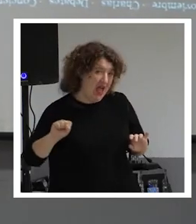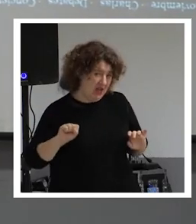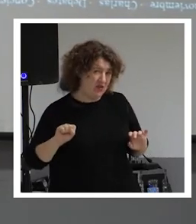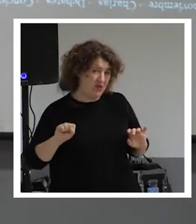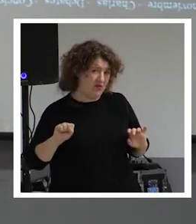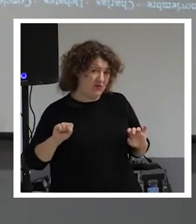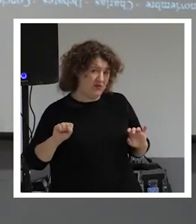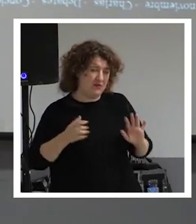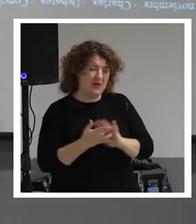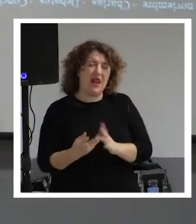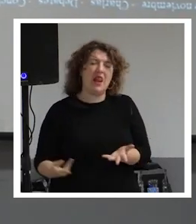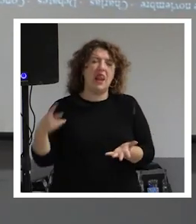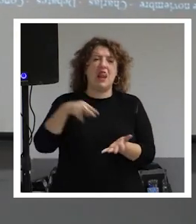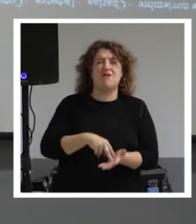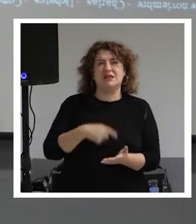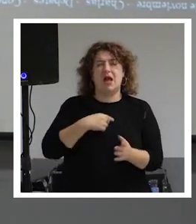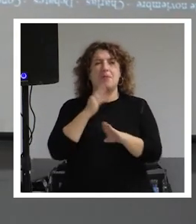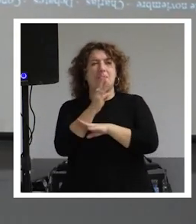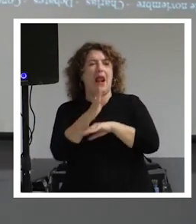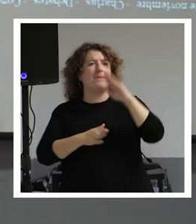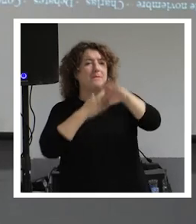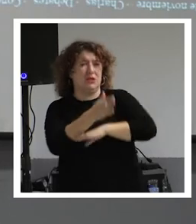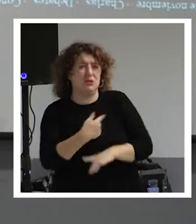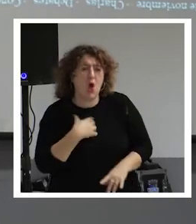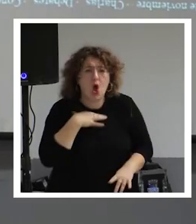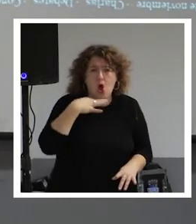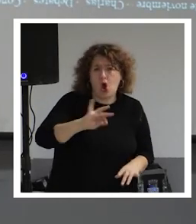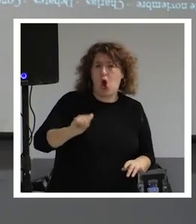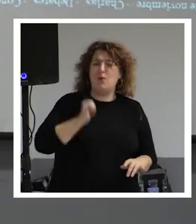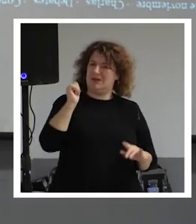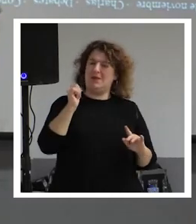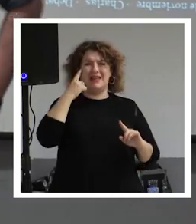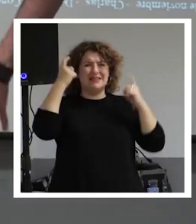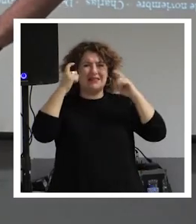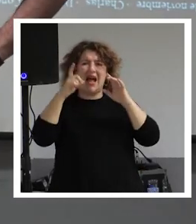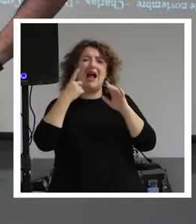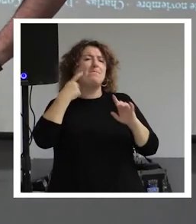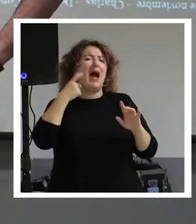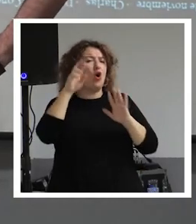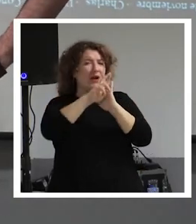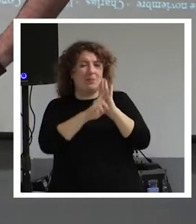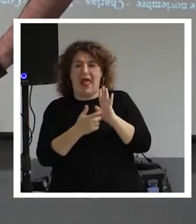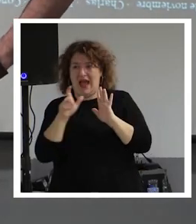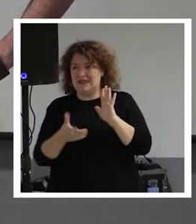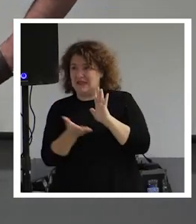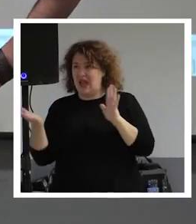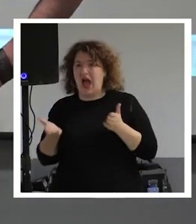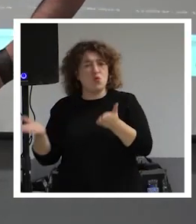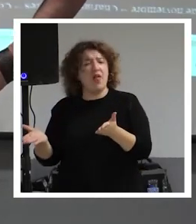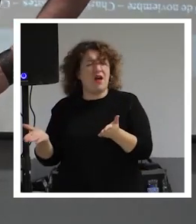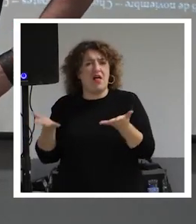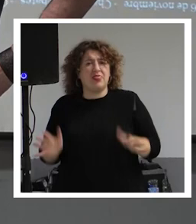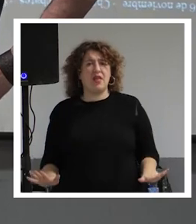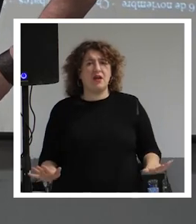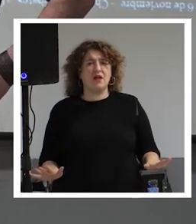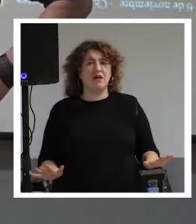si habían hecho vuelta falsa pero la habían tres boletas falsas Pero la pregunta el millón era espere espere espere espere espere usted durante 30 años cada